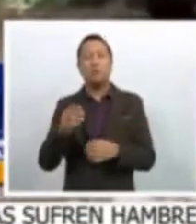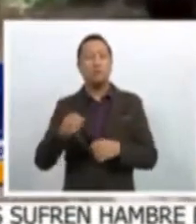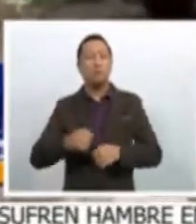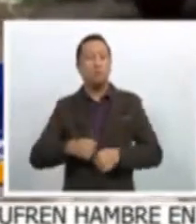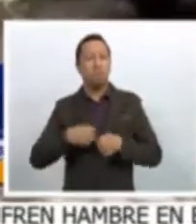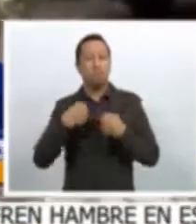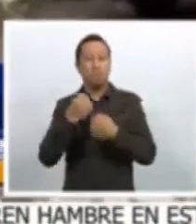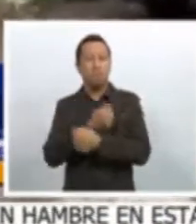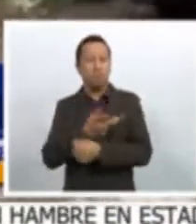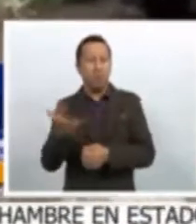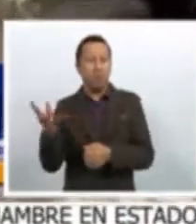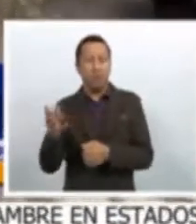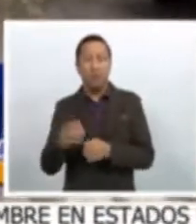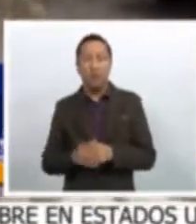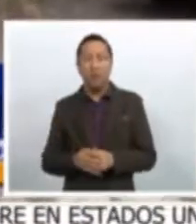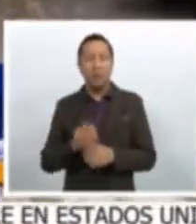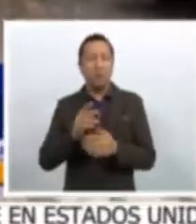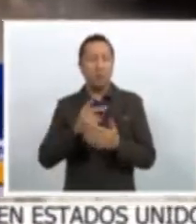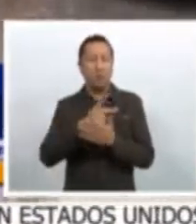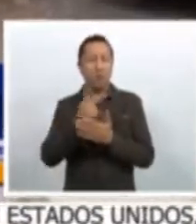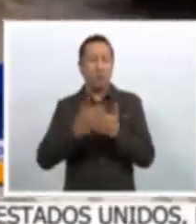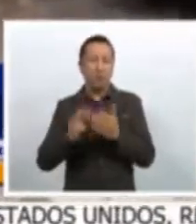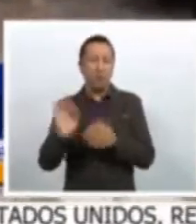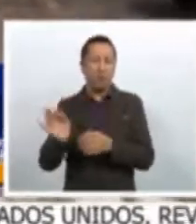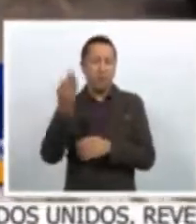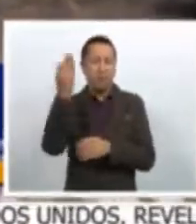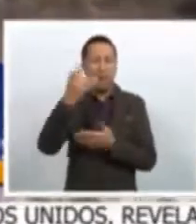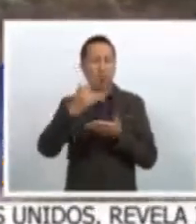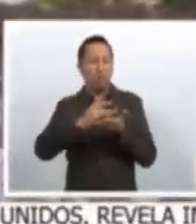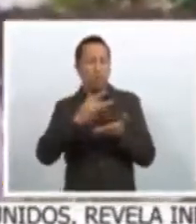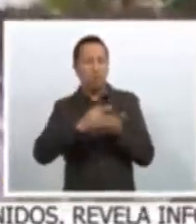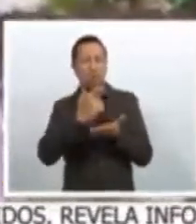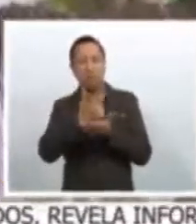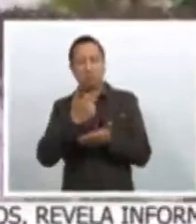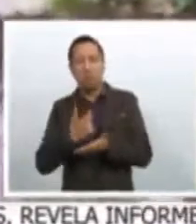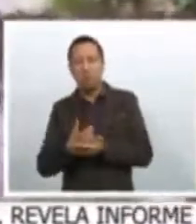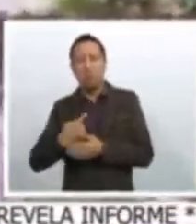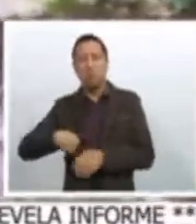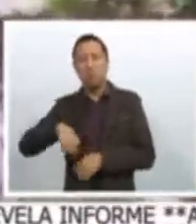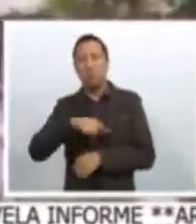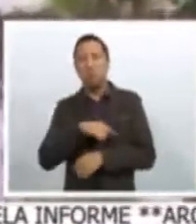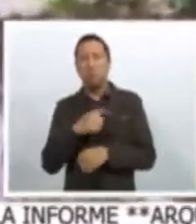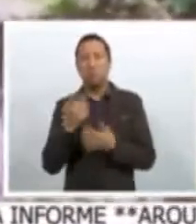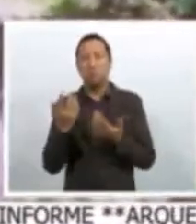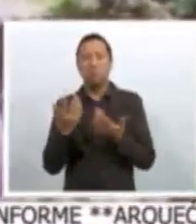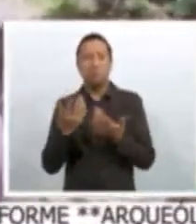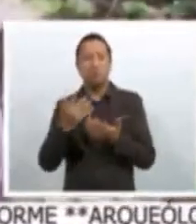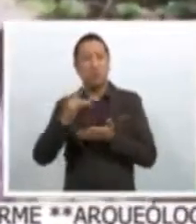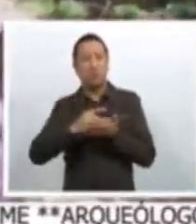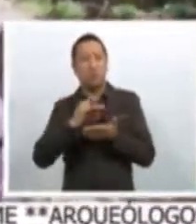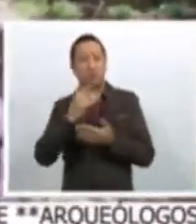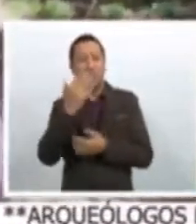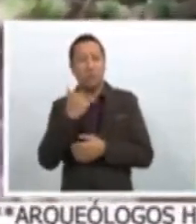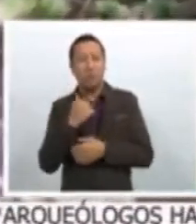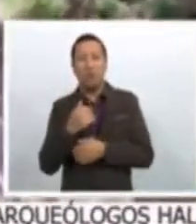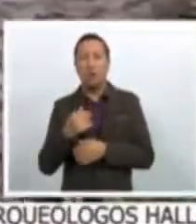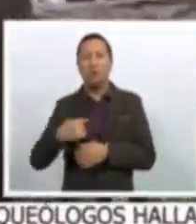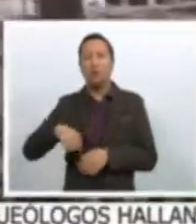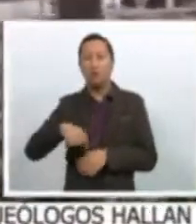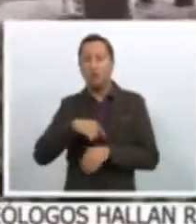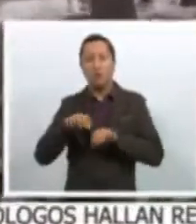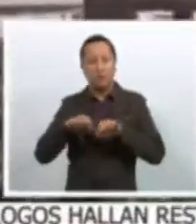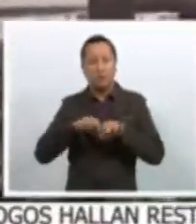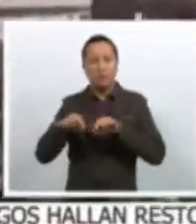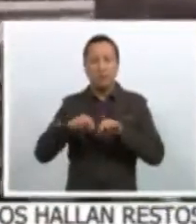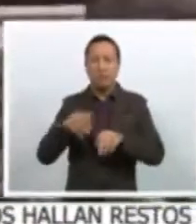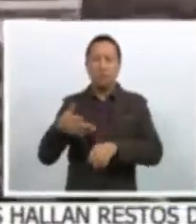algunos, como yo, te digo, de que no esté ya en ese programa. Simplemente estamos luchando una parte para ver si podemos mantener a la familia también.